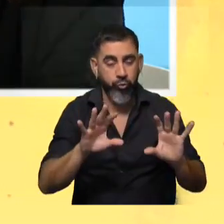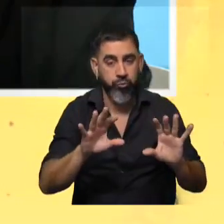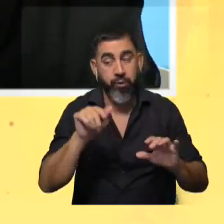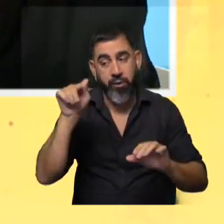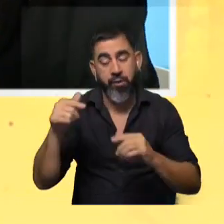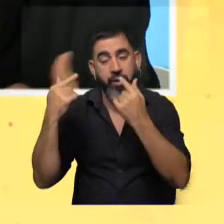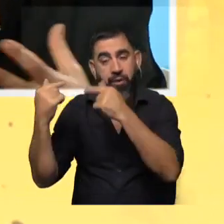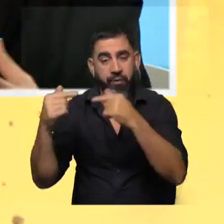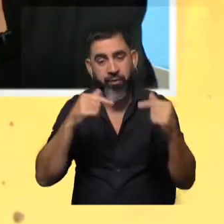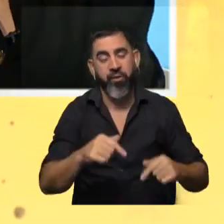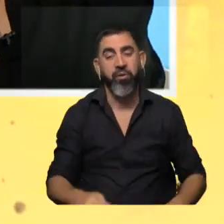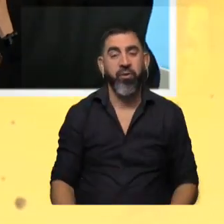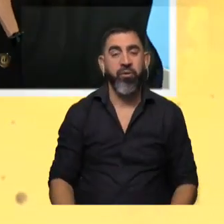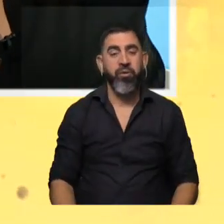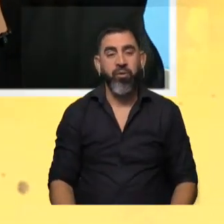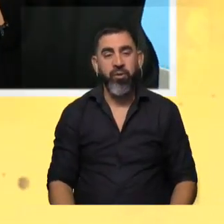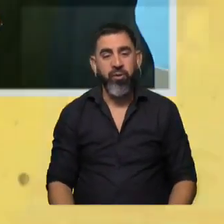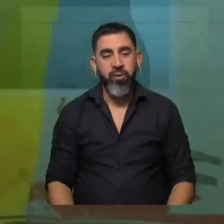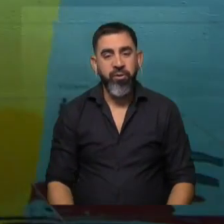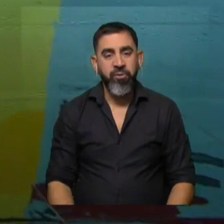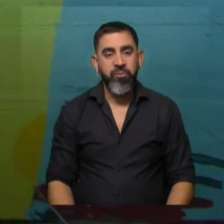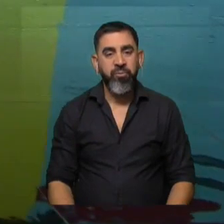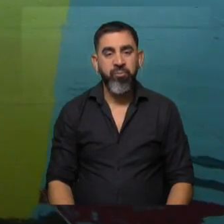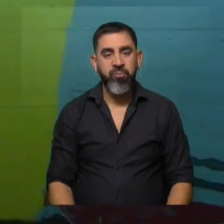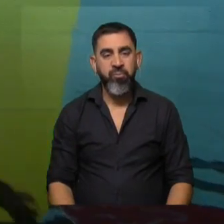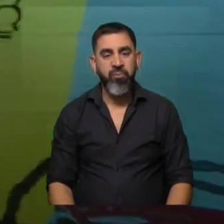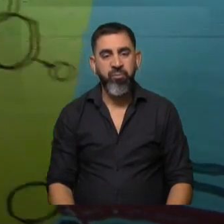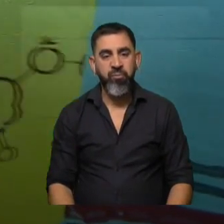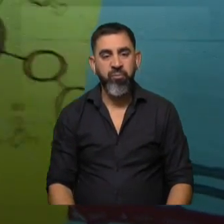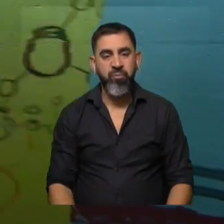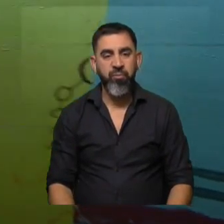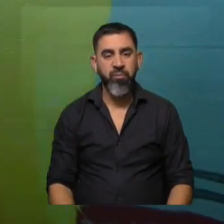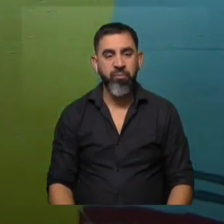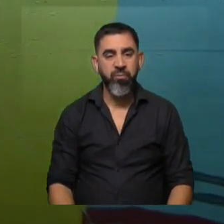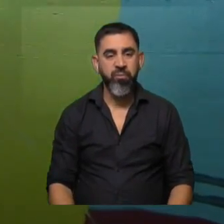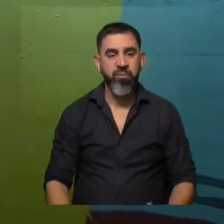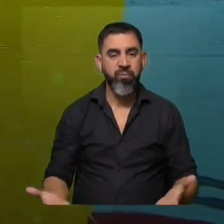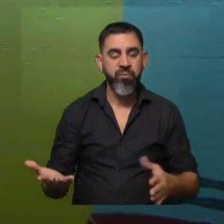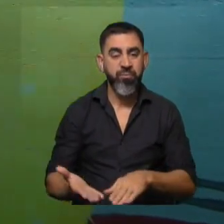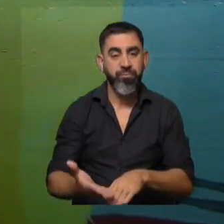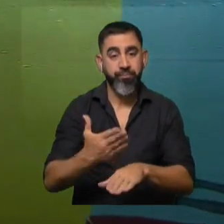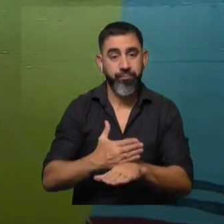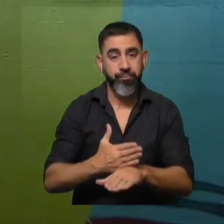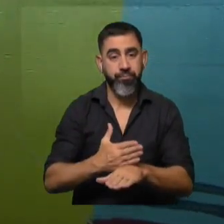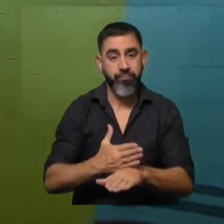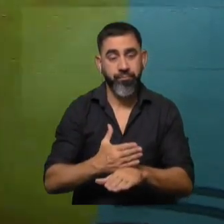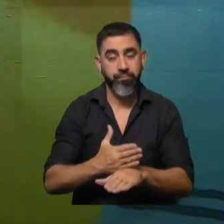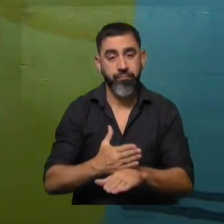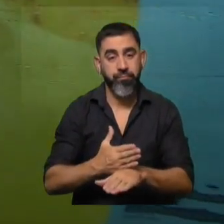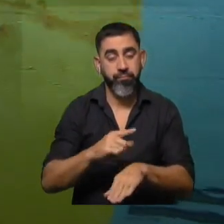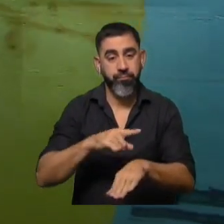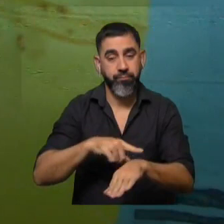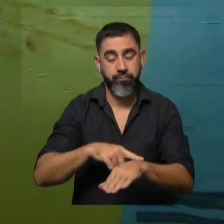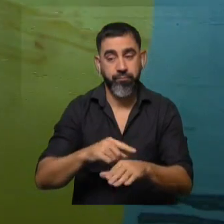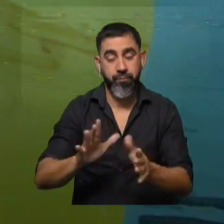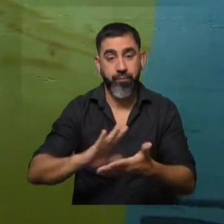en detalle, ¿sí? En definitiva, Lorena, esto hoy está, antes que se nos quede el tiempo escaso,